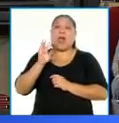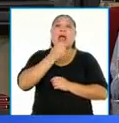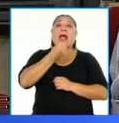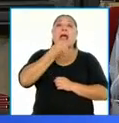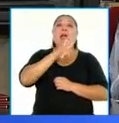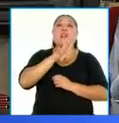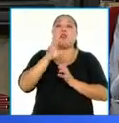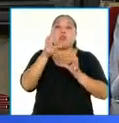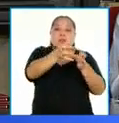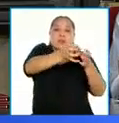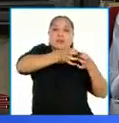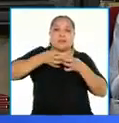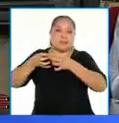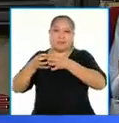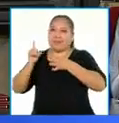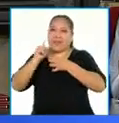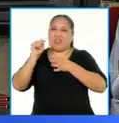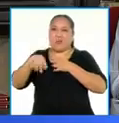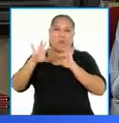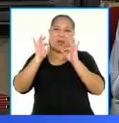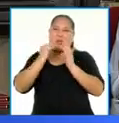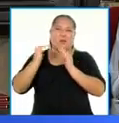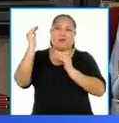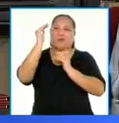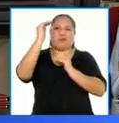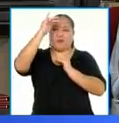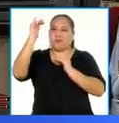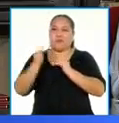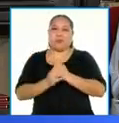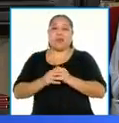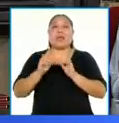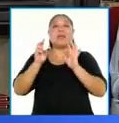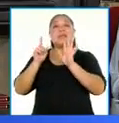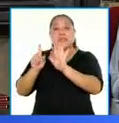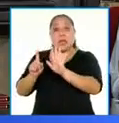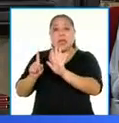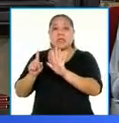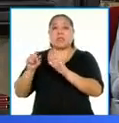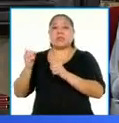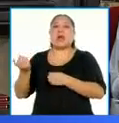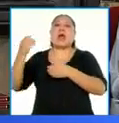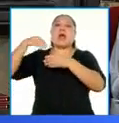salido de esta calificación. No obstante, hay 6 provincias que